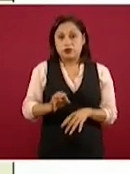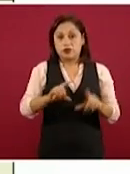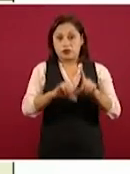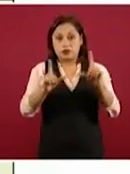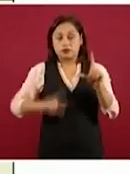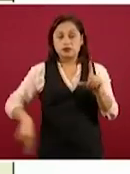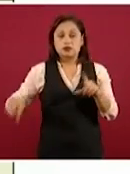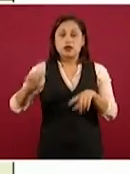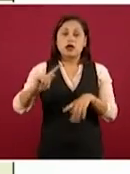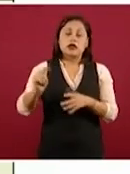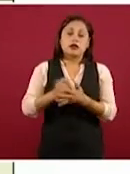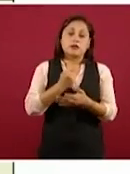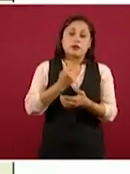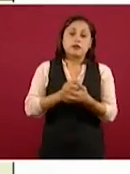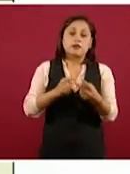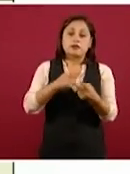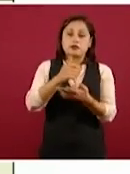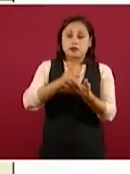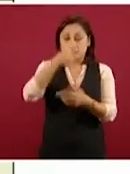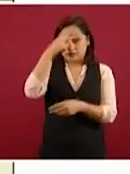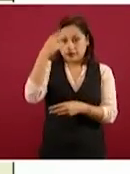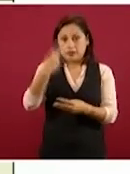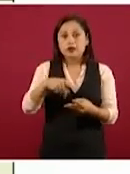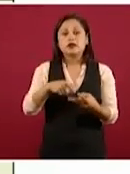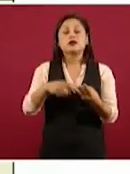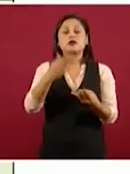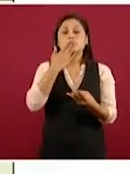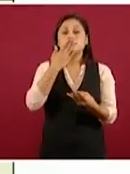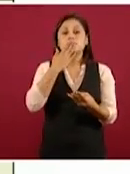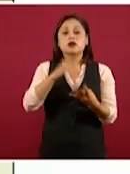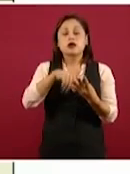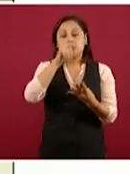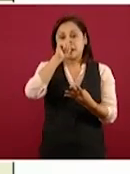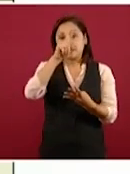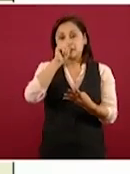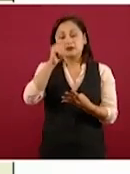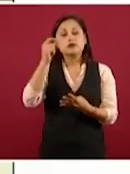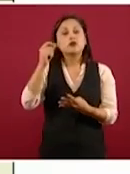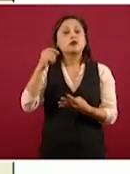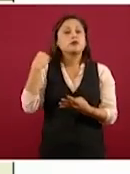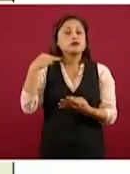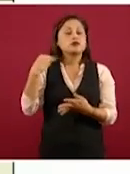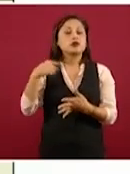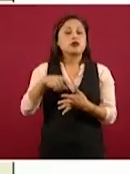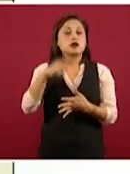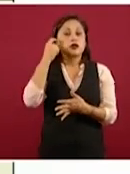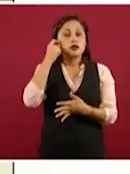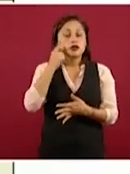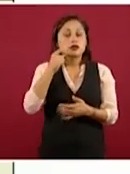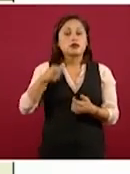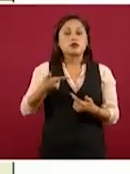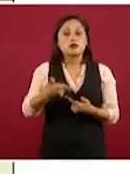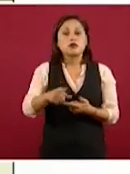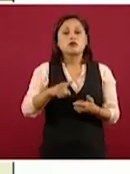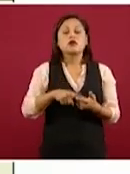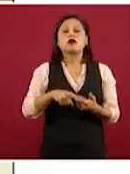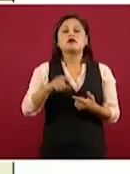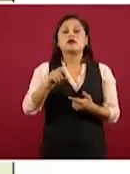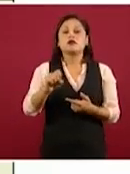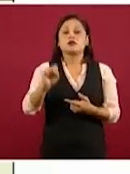Tamaulipas, Ciudad de México, Sonora, Jalisco, Michoacán, Baja California, Guerrero, Guanajuato, Sinaloa, Chihuahua. Esas